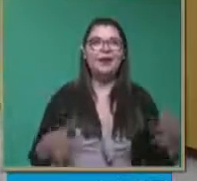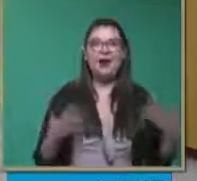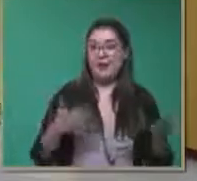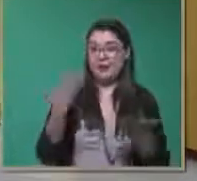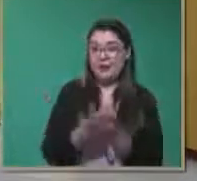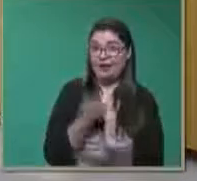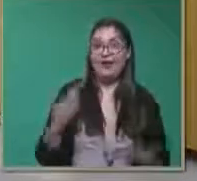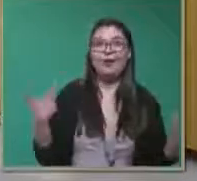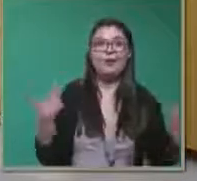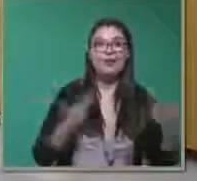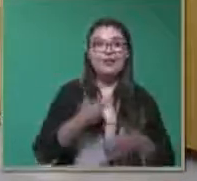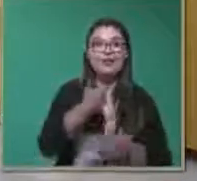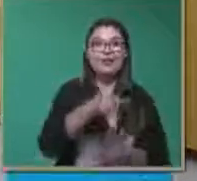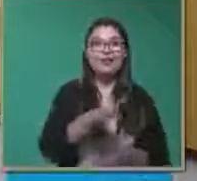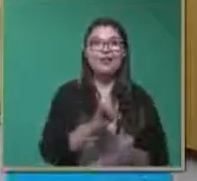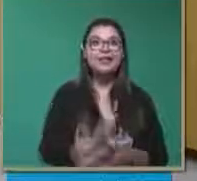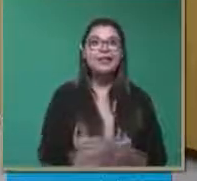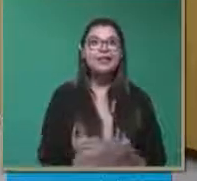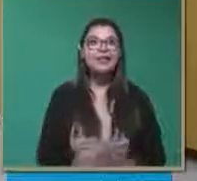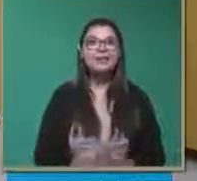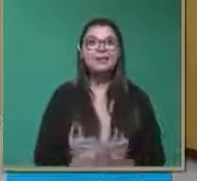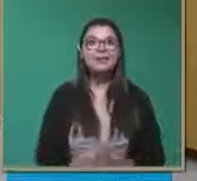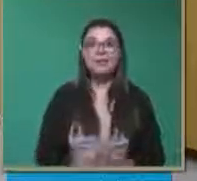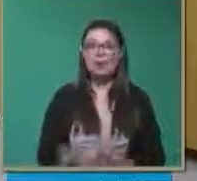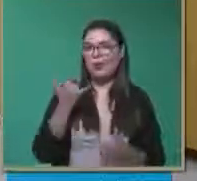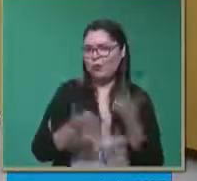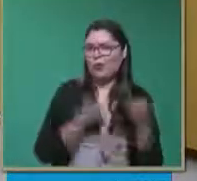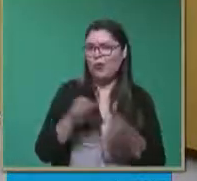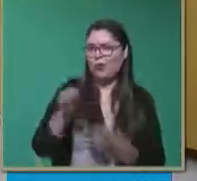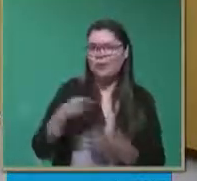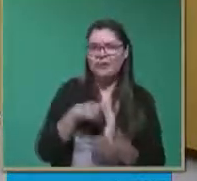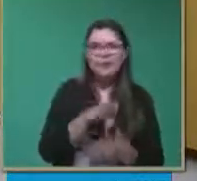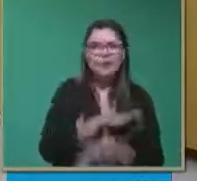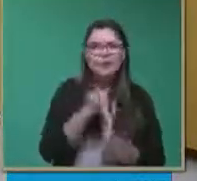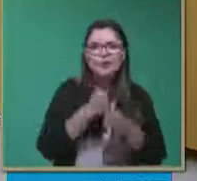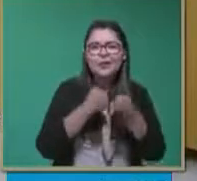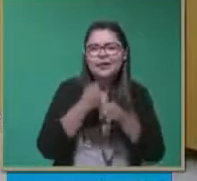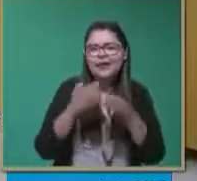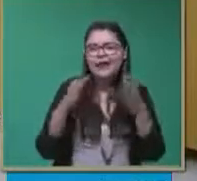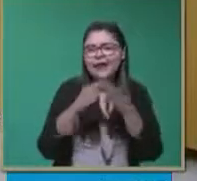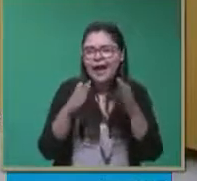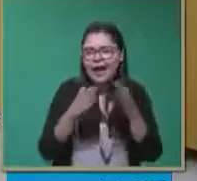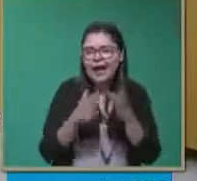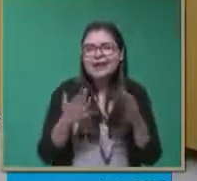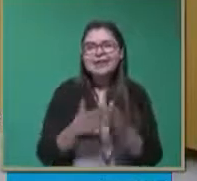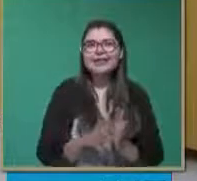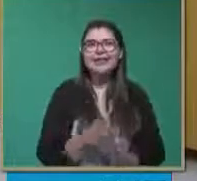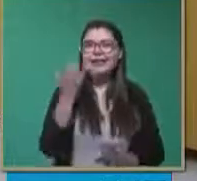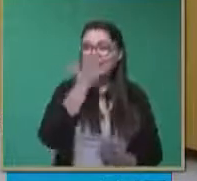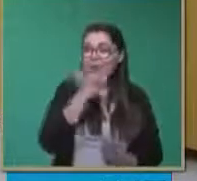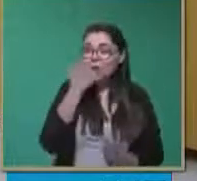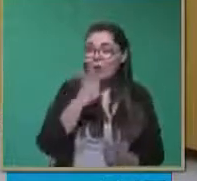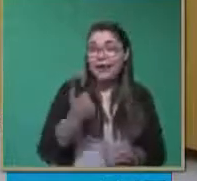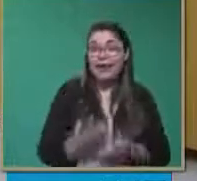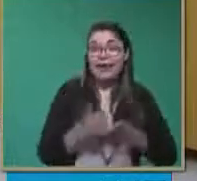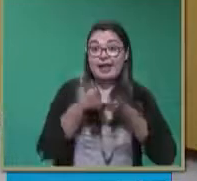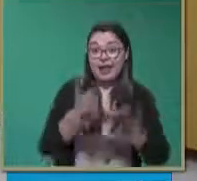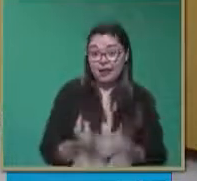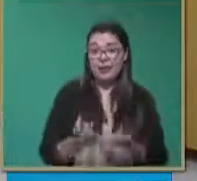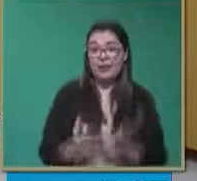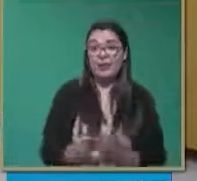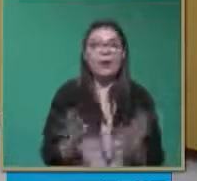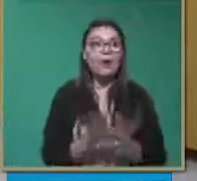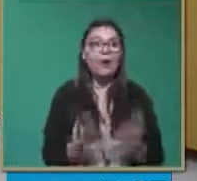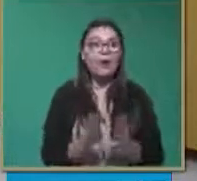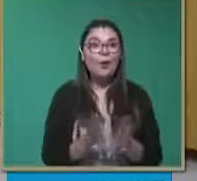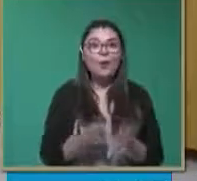bien. Y un juego así, pues pueden practicar en casa, en la escuela, y pues les ayuda a divertirse y a practicar la